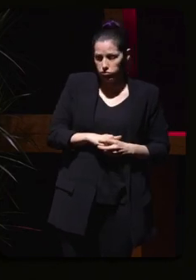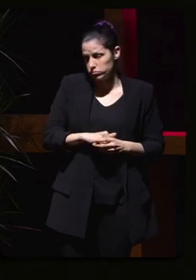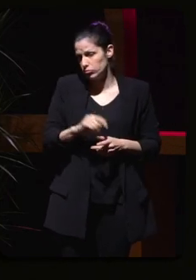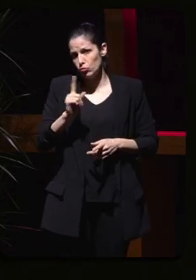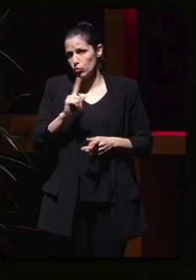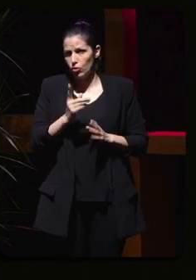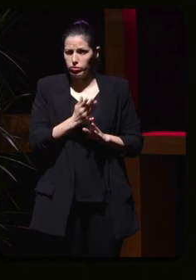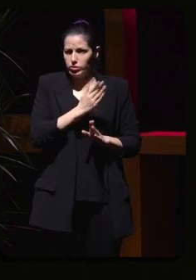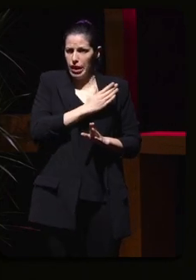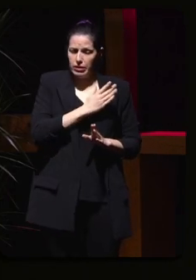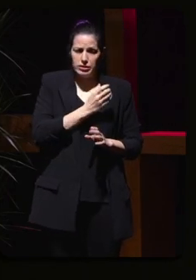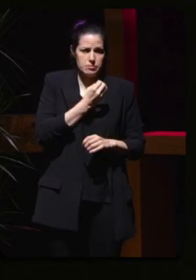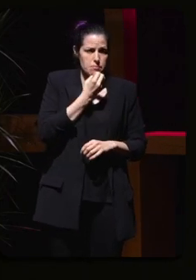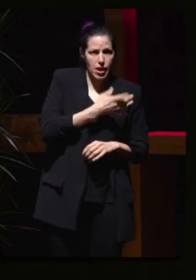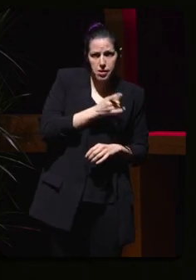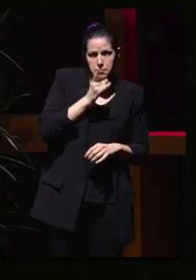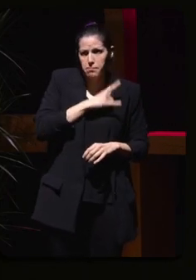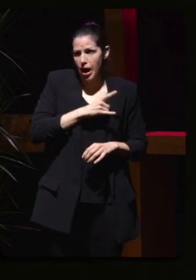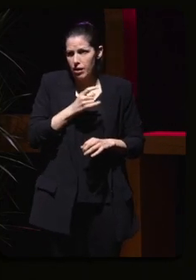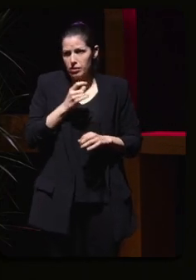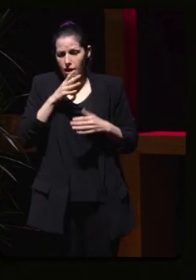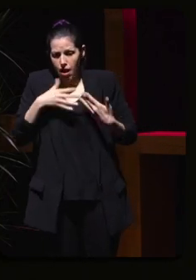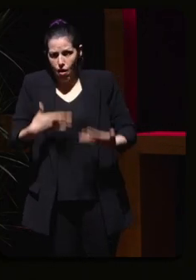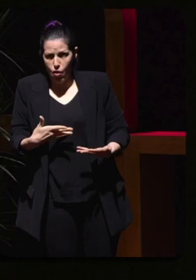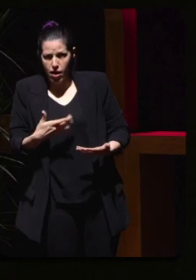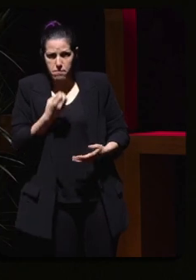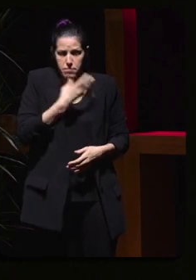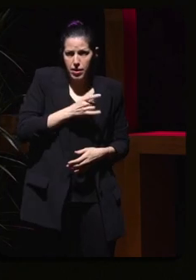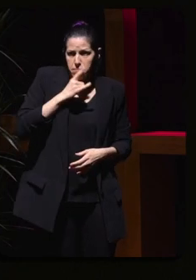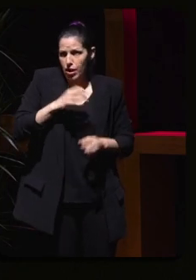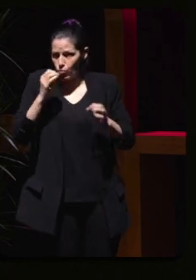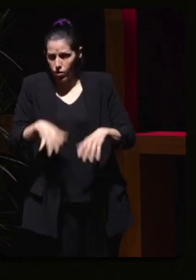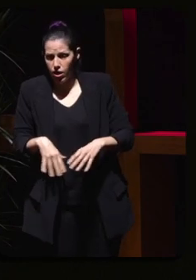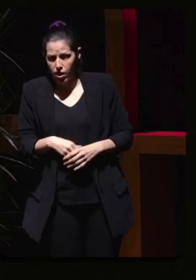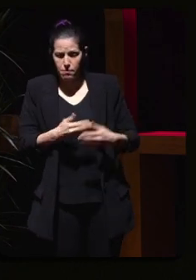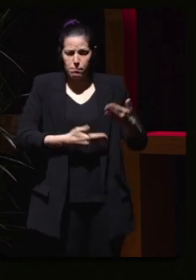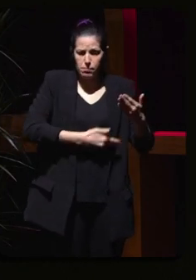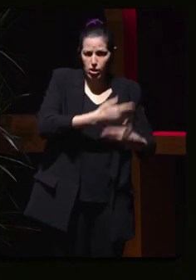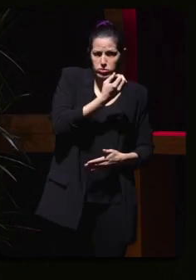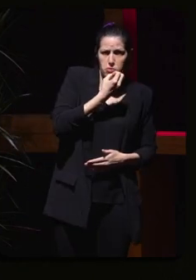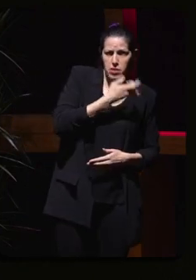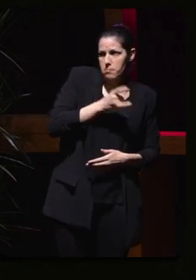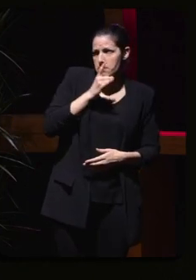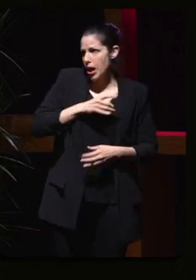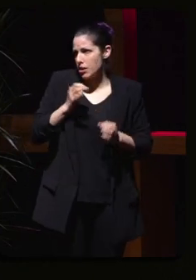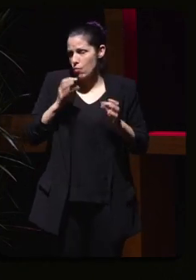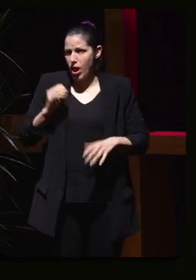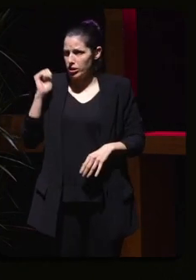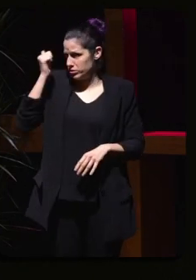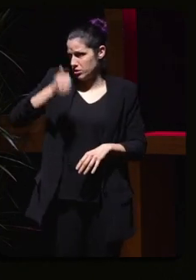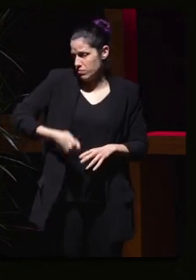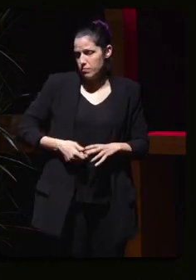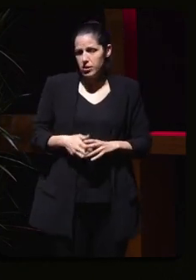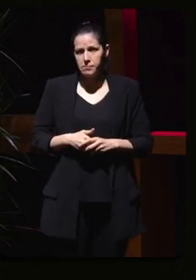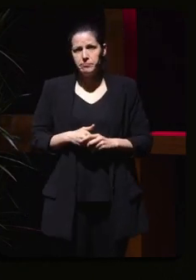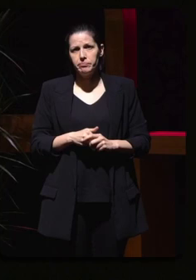O sea, había cosas mejores y cosas peores, y ahora hay cosas mejores y cosas peores. O sea, buen periodismo y mal periodismo periodismo, insisto, ha habido siempre. Lo que ocurre